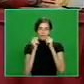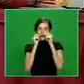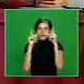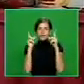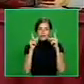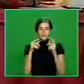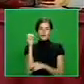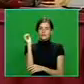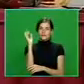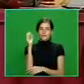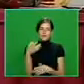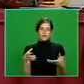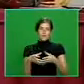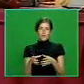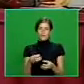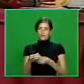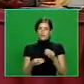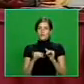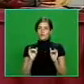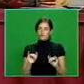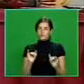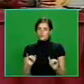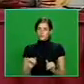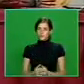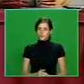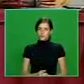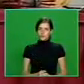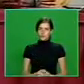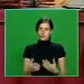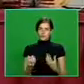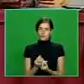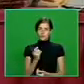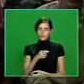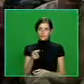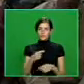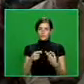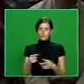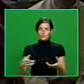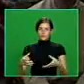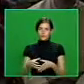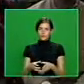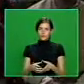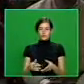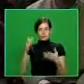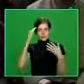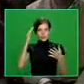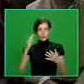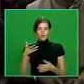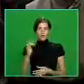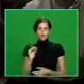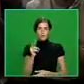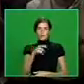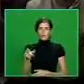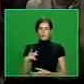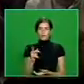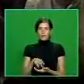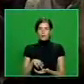asamblea reunión que tuvimos allí con los compañeros del otro Beta un saludo al otro Beta que está por aquí